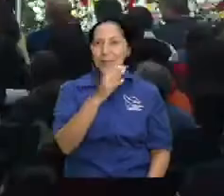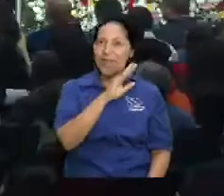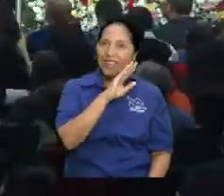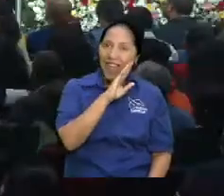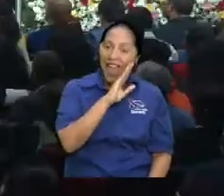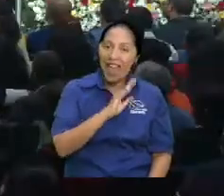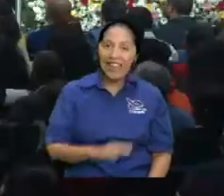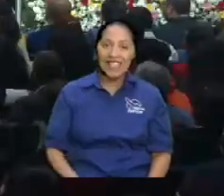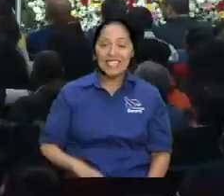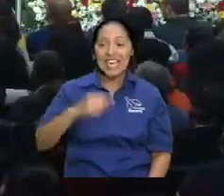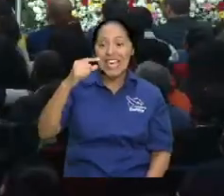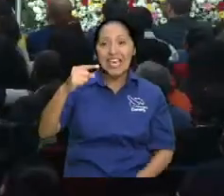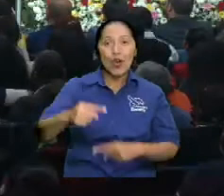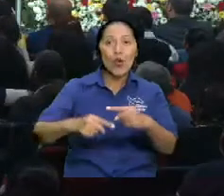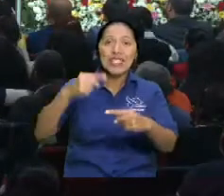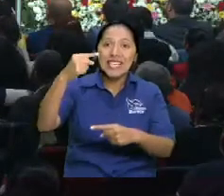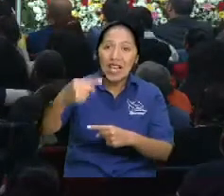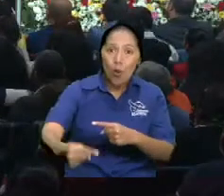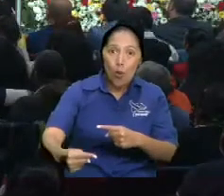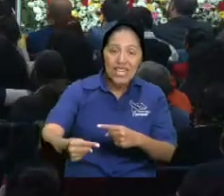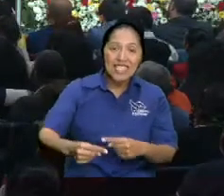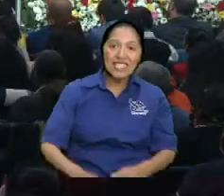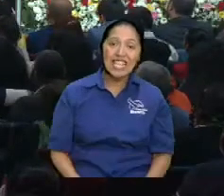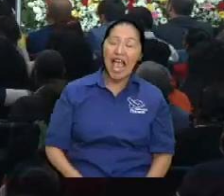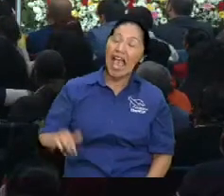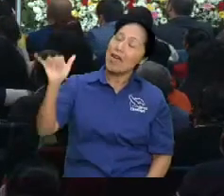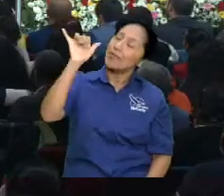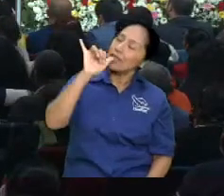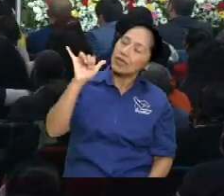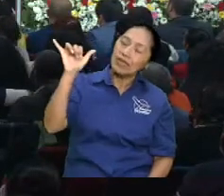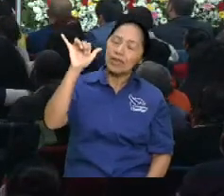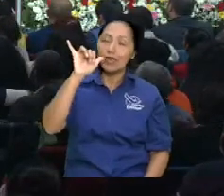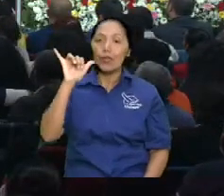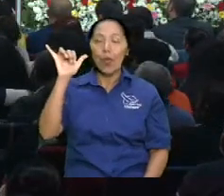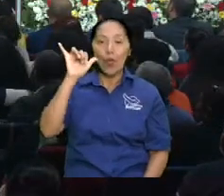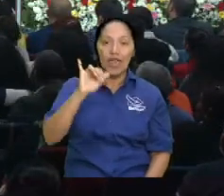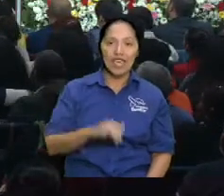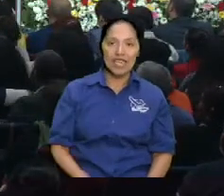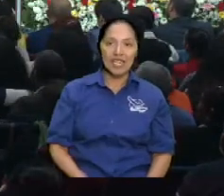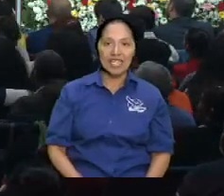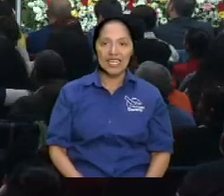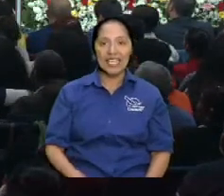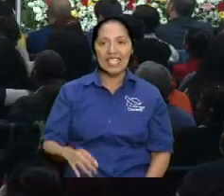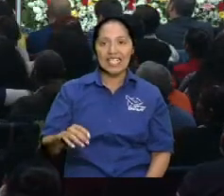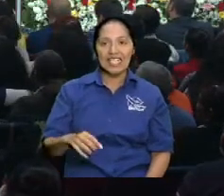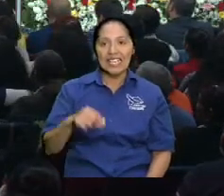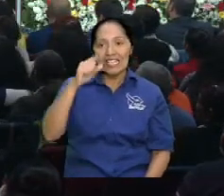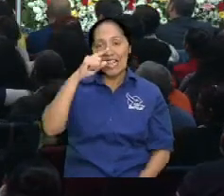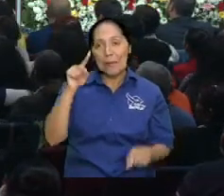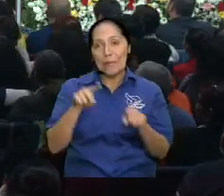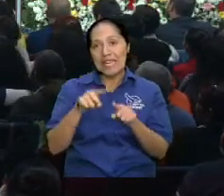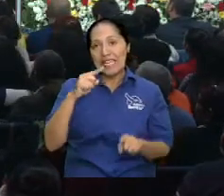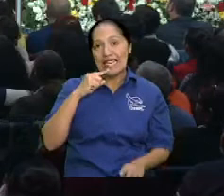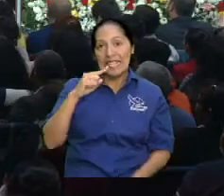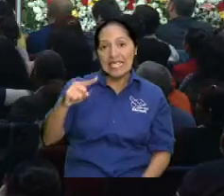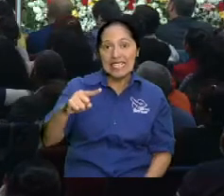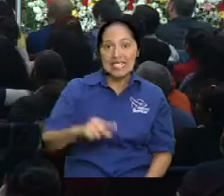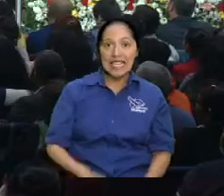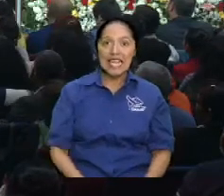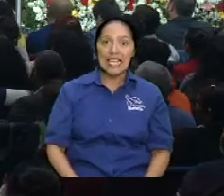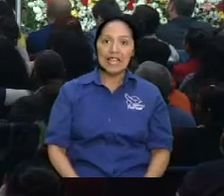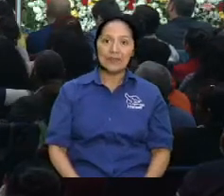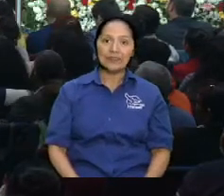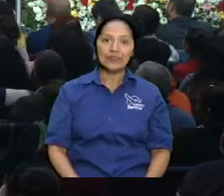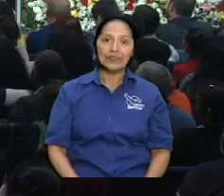explica los lados positivos. A él le gusta beber vino. Le dice, no. El vino contiene taninos que proceden